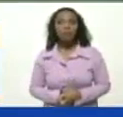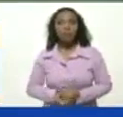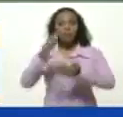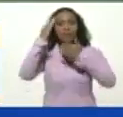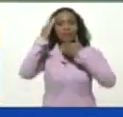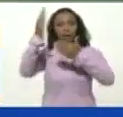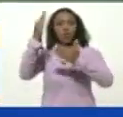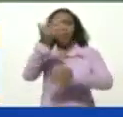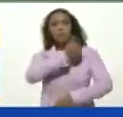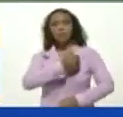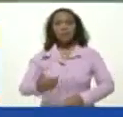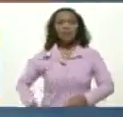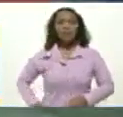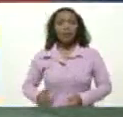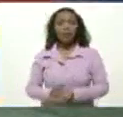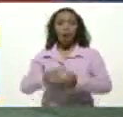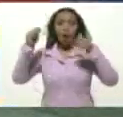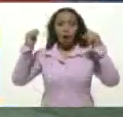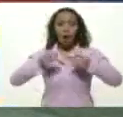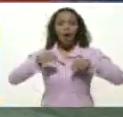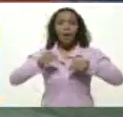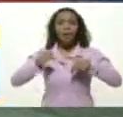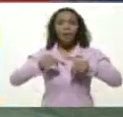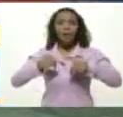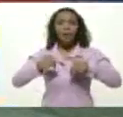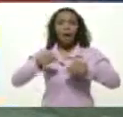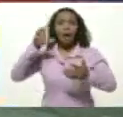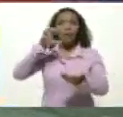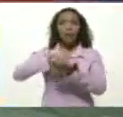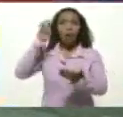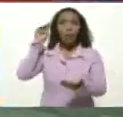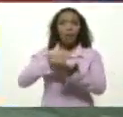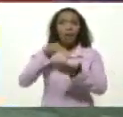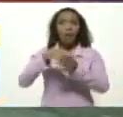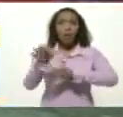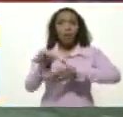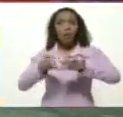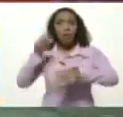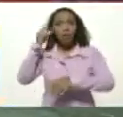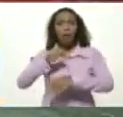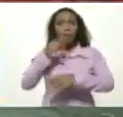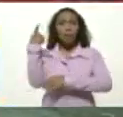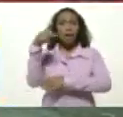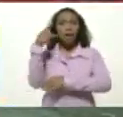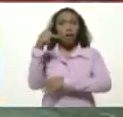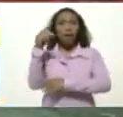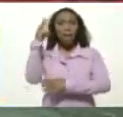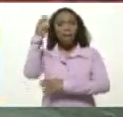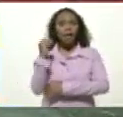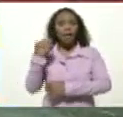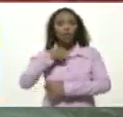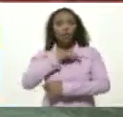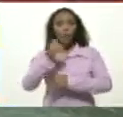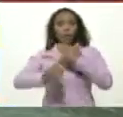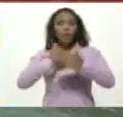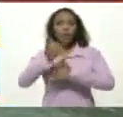Saludos, presidente. Hoy, desde el estado Miranda, municipio Sucre, parroquia Petare, en este proyecto